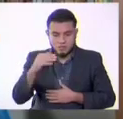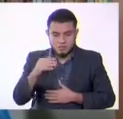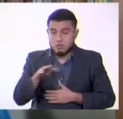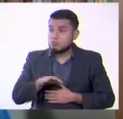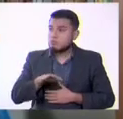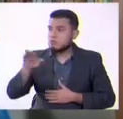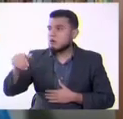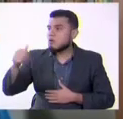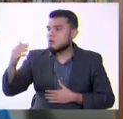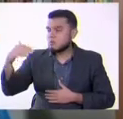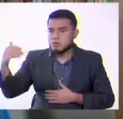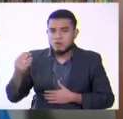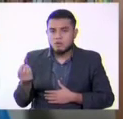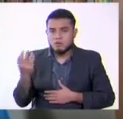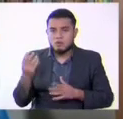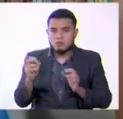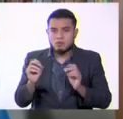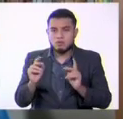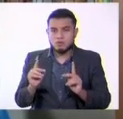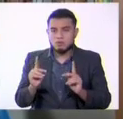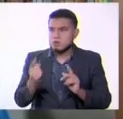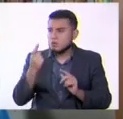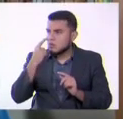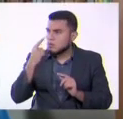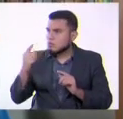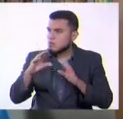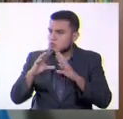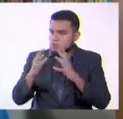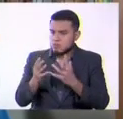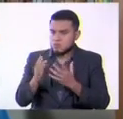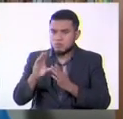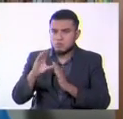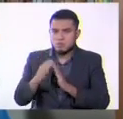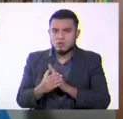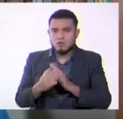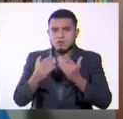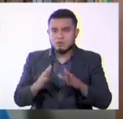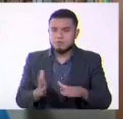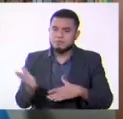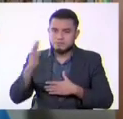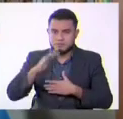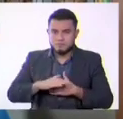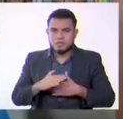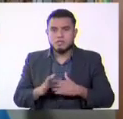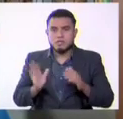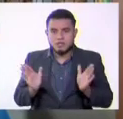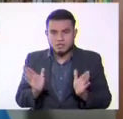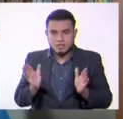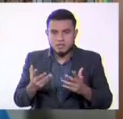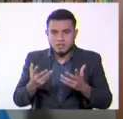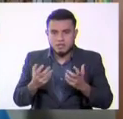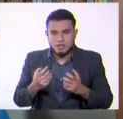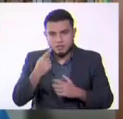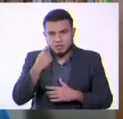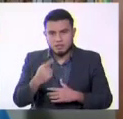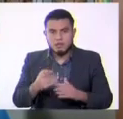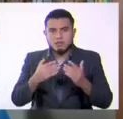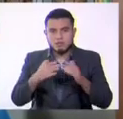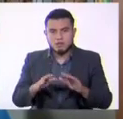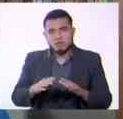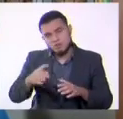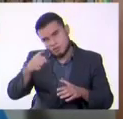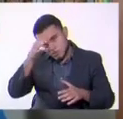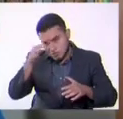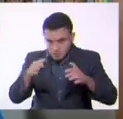nuevas oportunidades y encuentran un mundo cultural diferente? Acompáñennos y trataremos de distinguir las diferencias entre los conceptos de